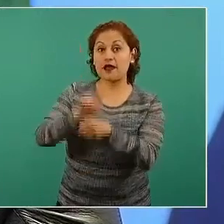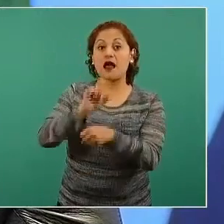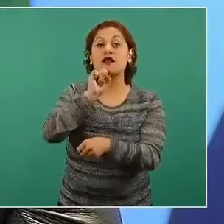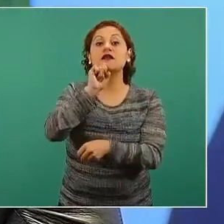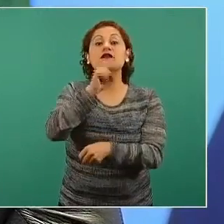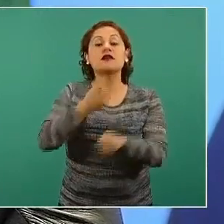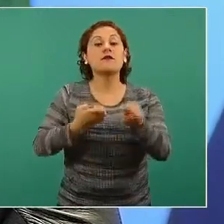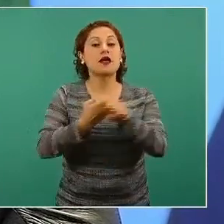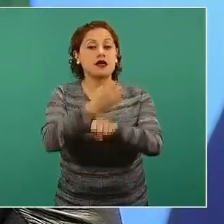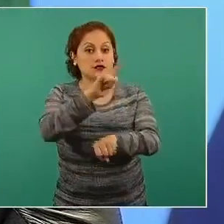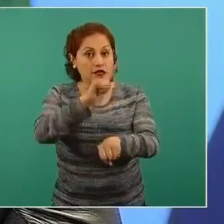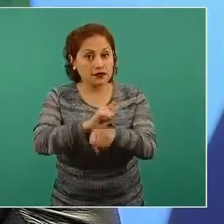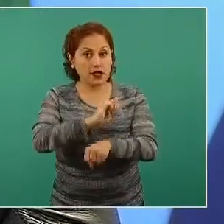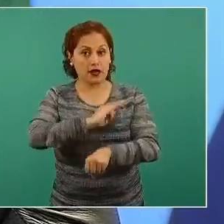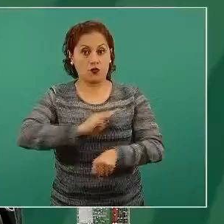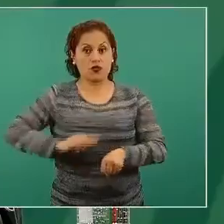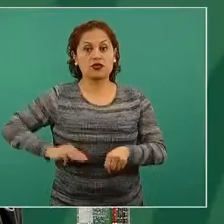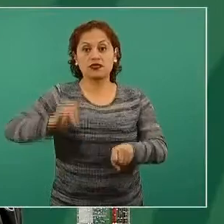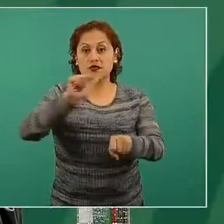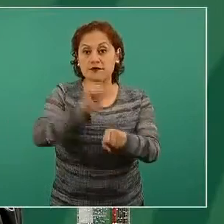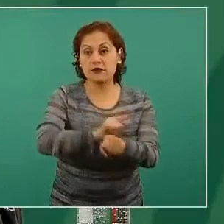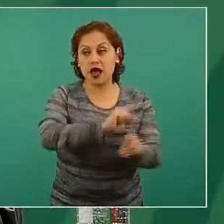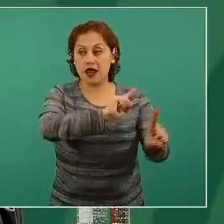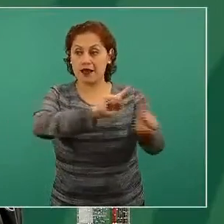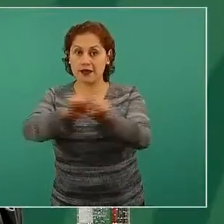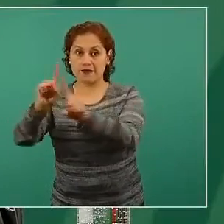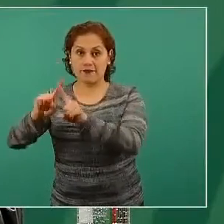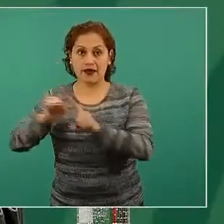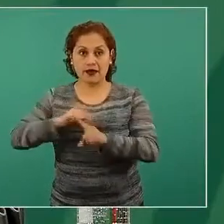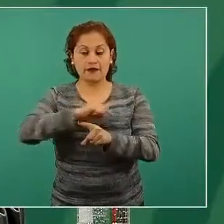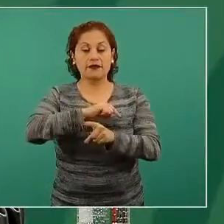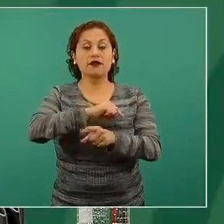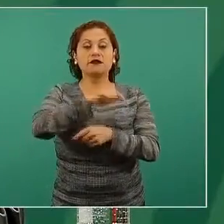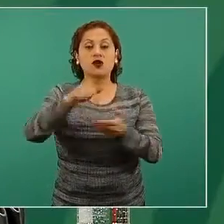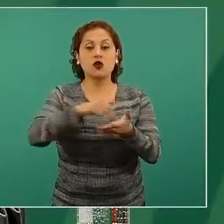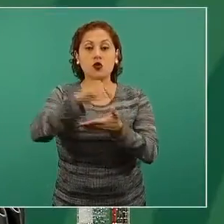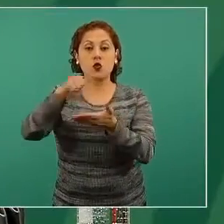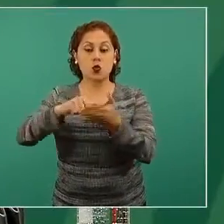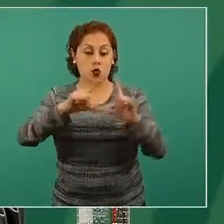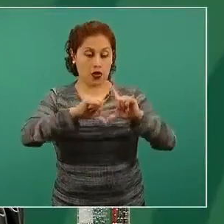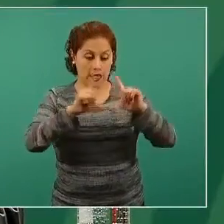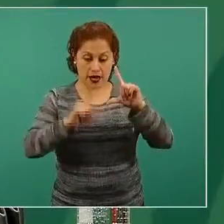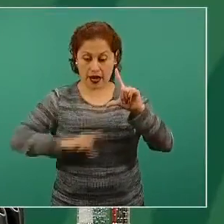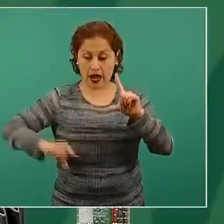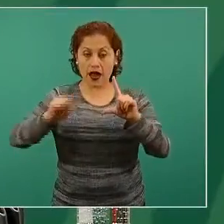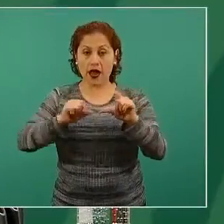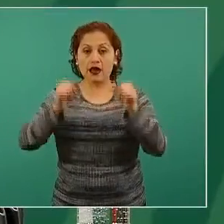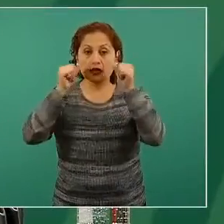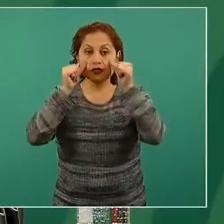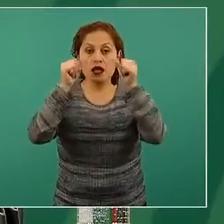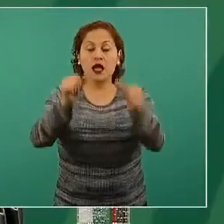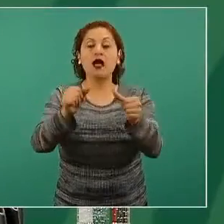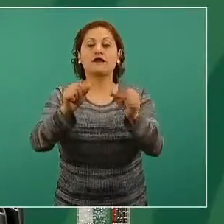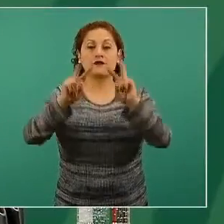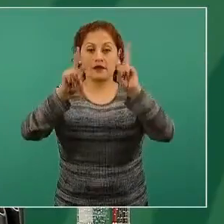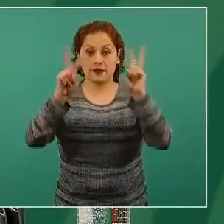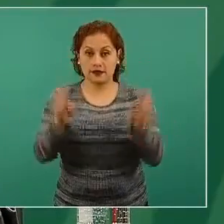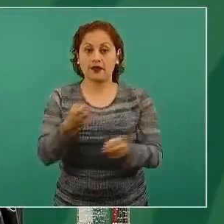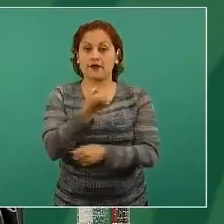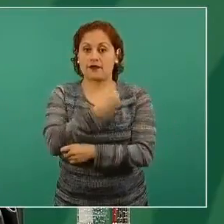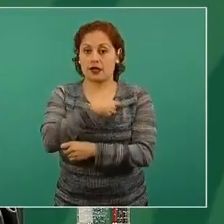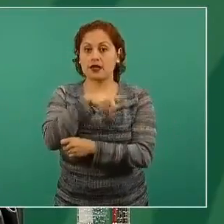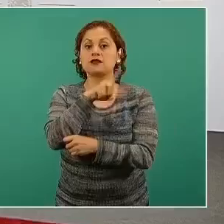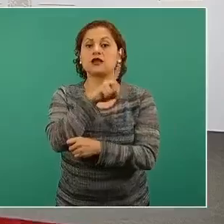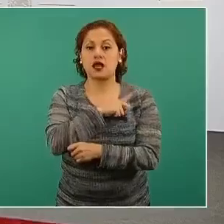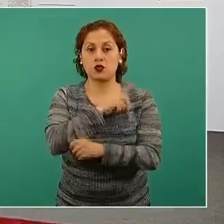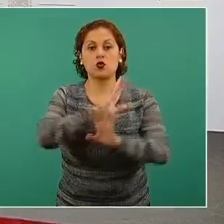las agencias regionales, de las diferentes protecciones contra riesgos sanitarios de las entidades federativas, han tenido